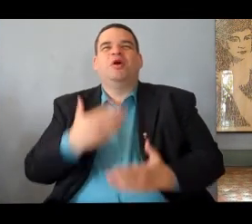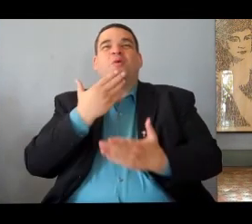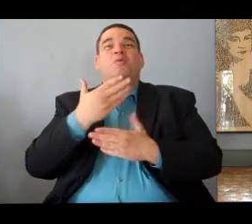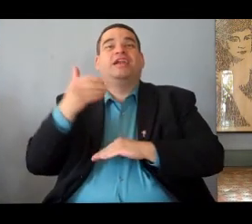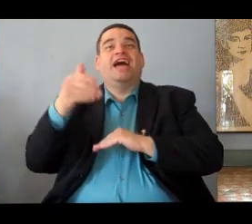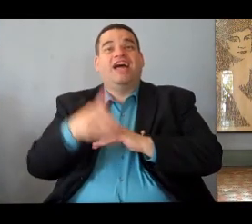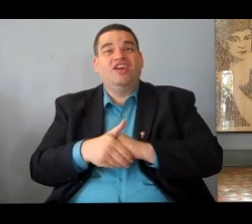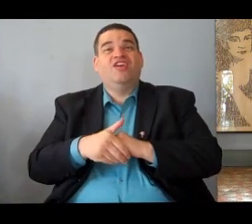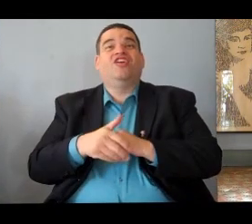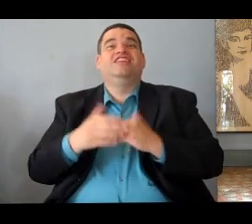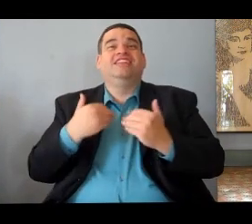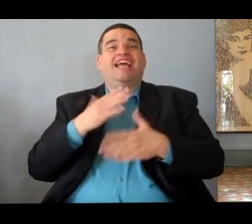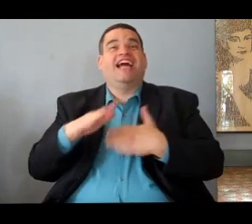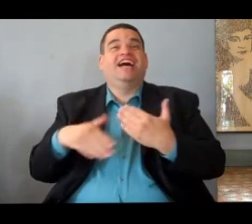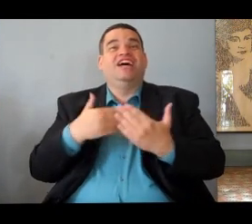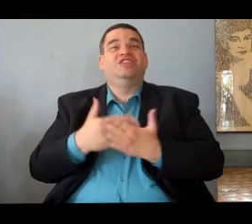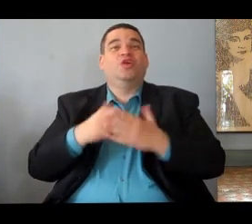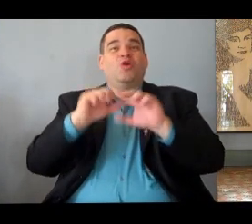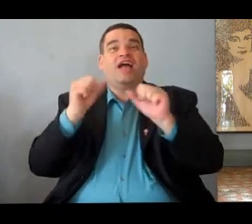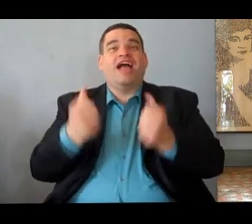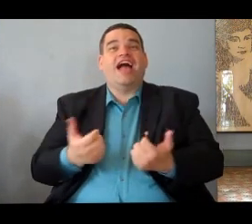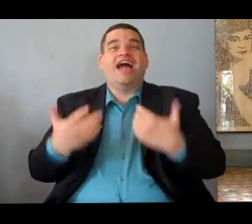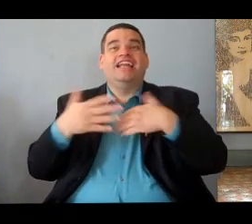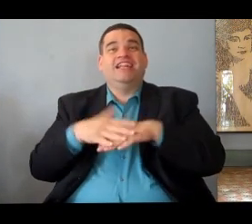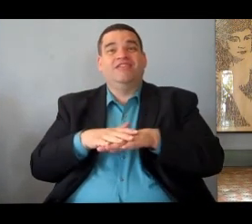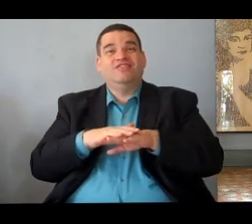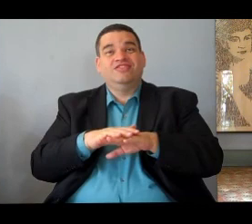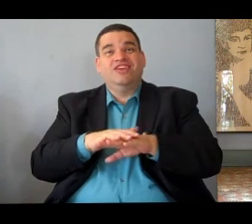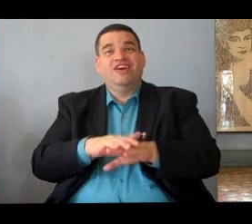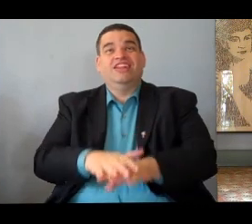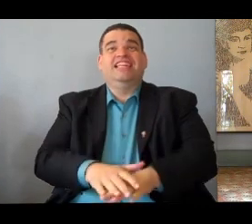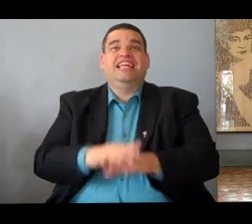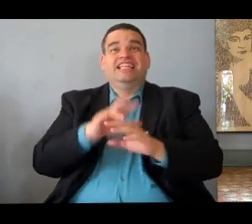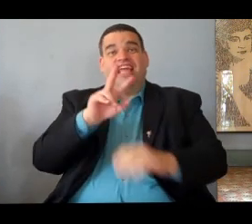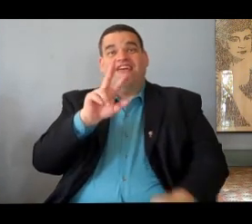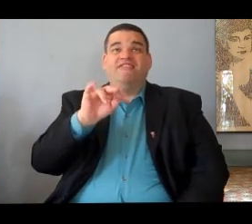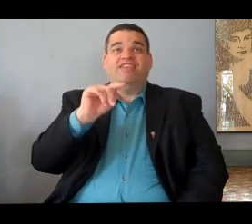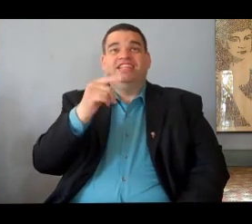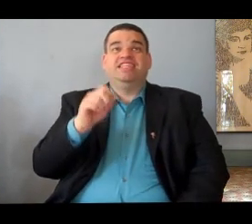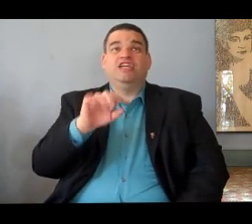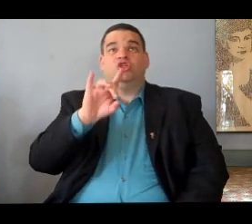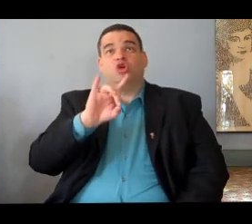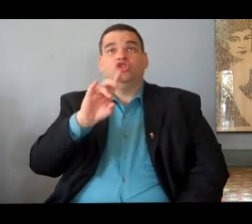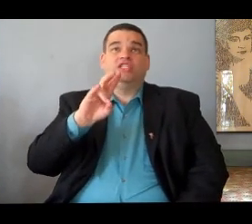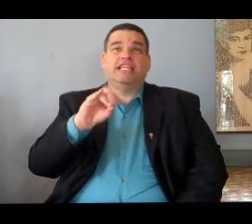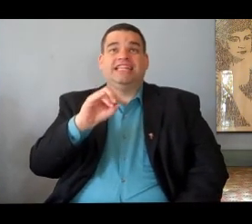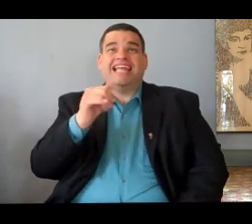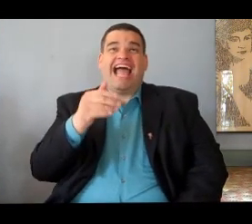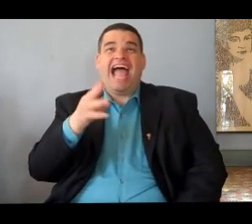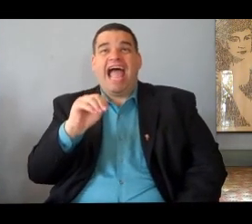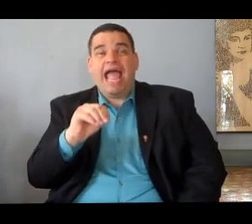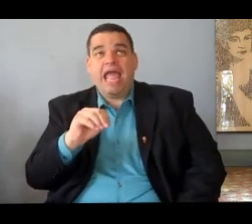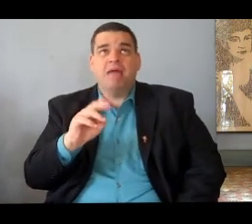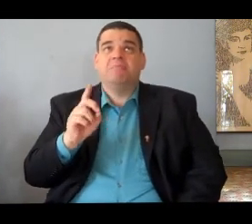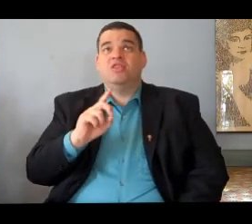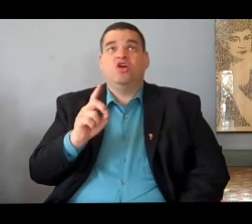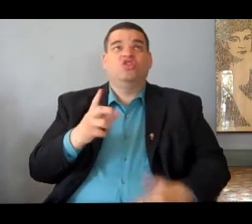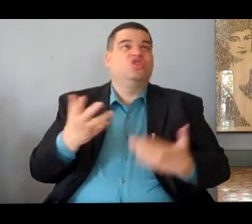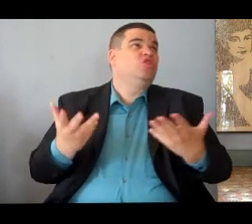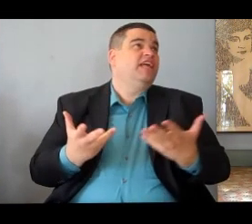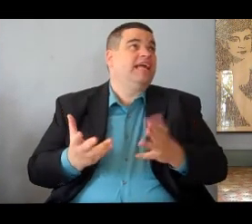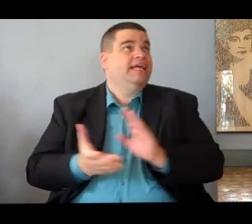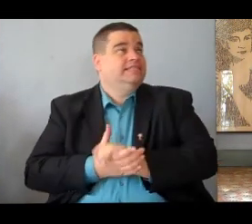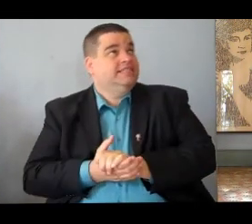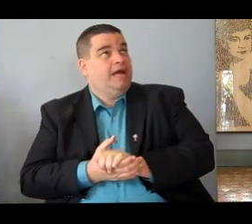noches, tengan todos aquí en Artefusión desde, mira, Vintage 870 AM. Pero mira, ¿dónde estamos? ¿Dónde es